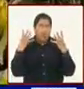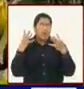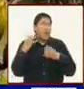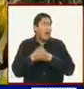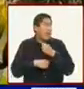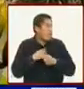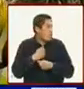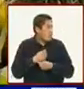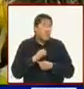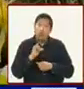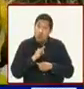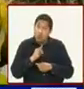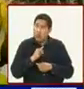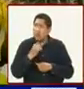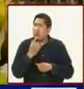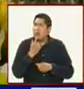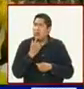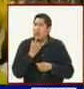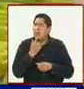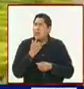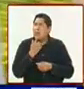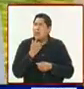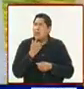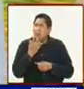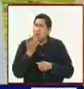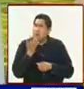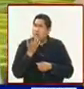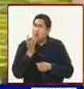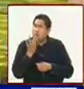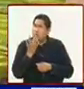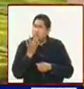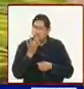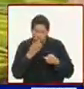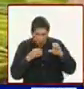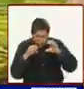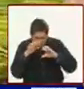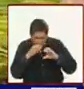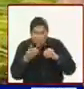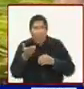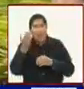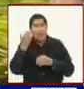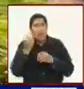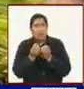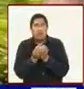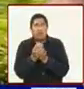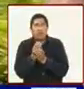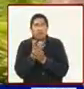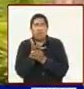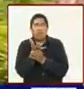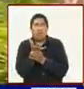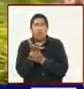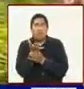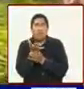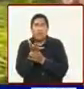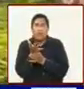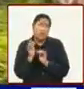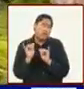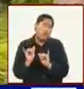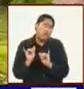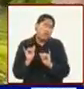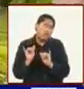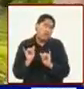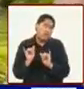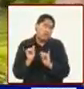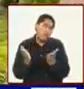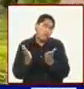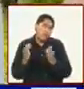un año donde yo además hice como un experimento. Antes dejaba que las hojas y las plantas se queden en el lugar